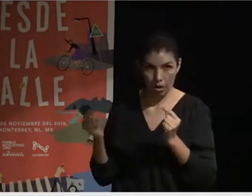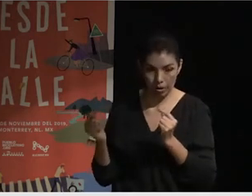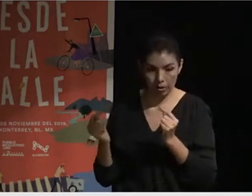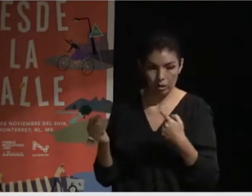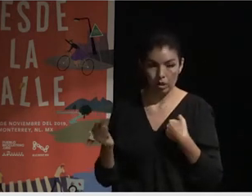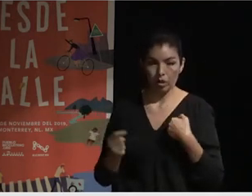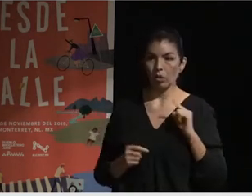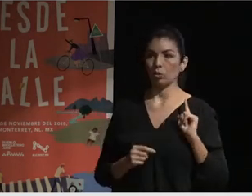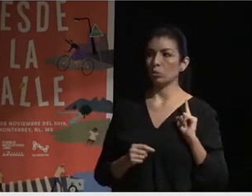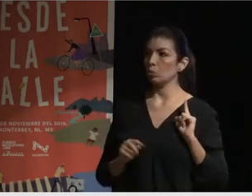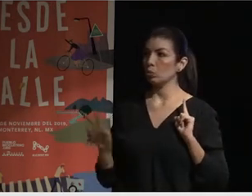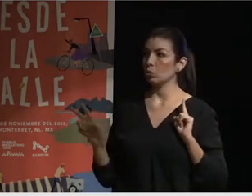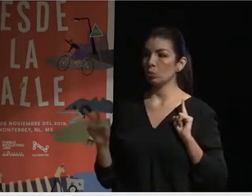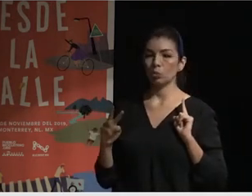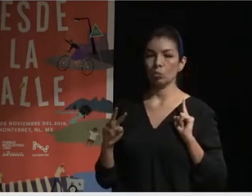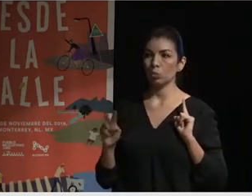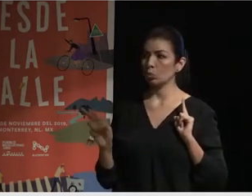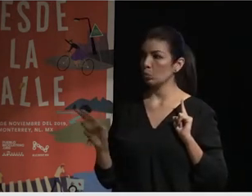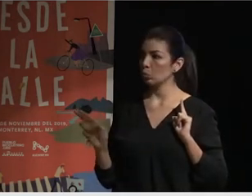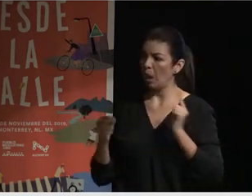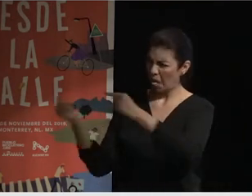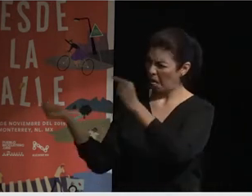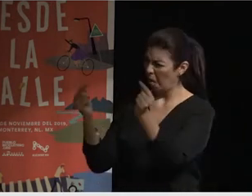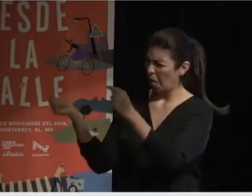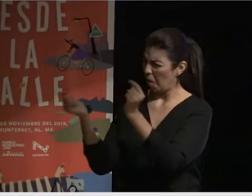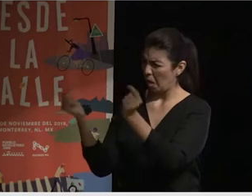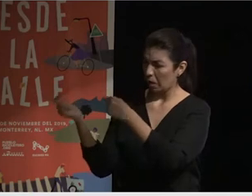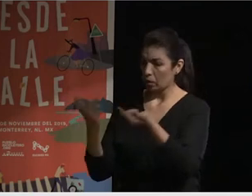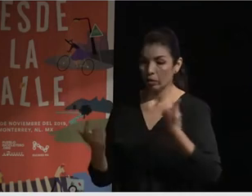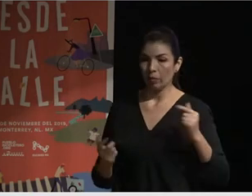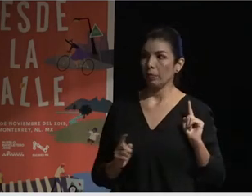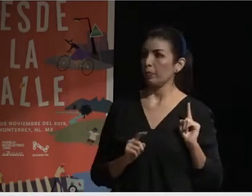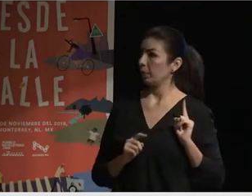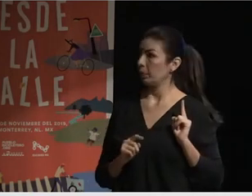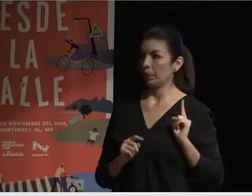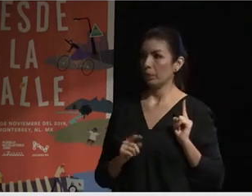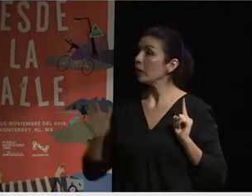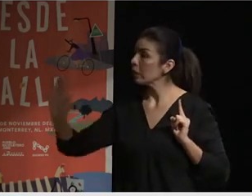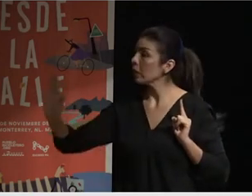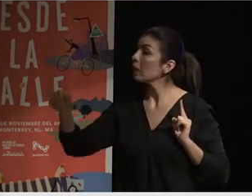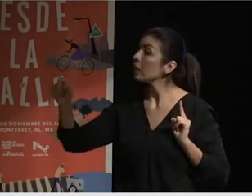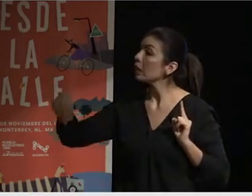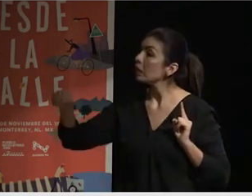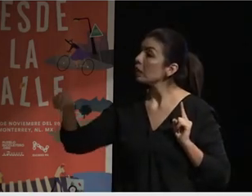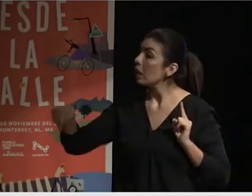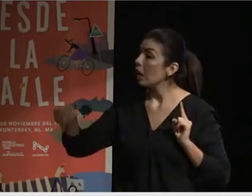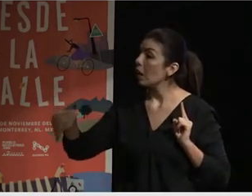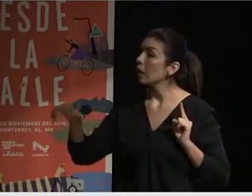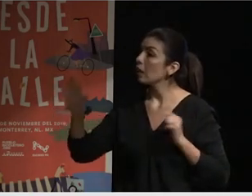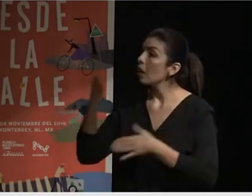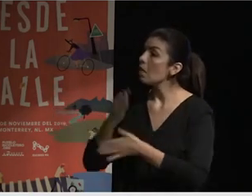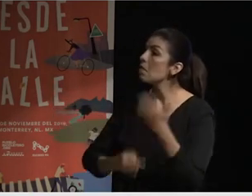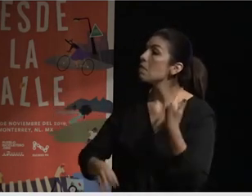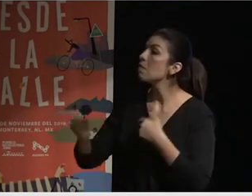no hay organización. Y entonces tienen que estar viniendo a las juntas y entonces aquí vamos a solucionar todo. Así, ¿no? Ese fue mi comentario, esto